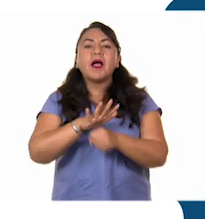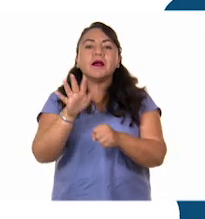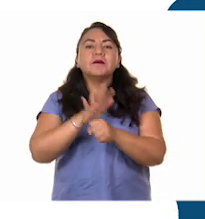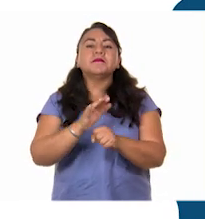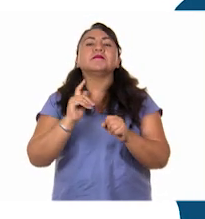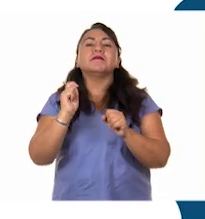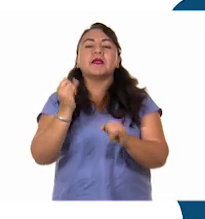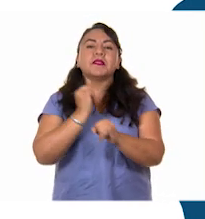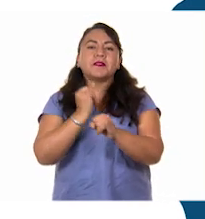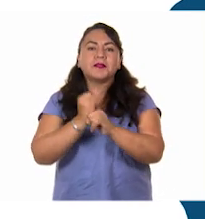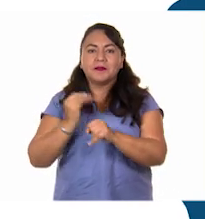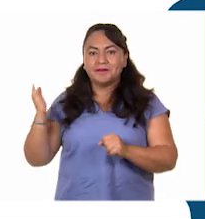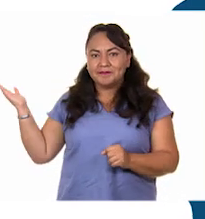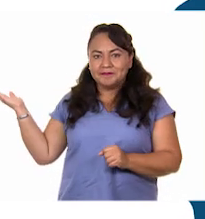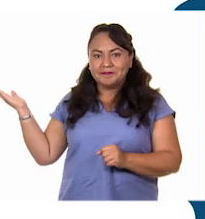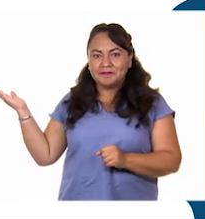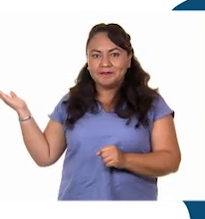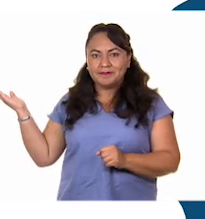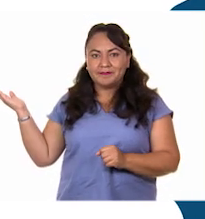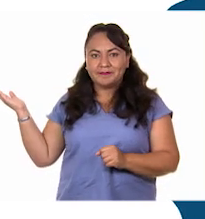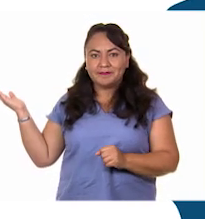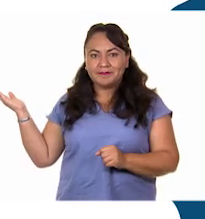página